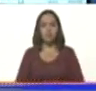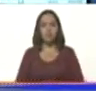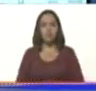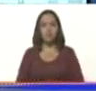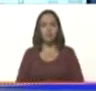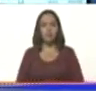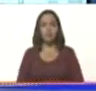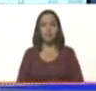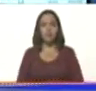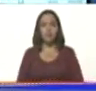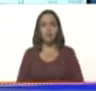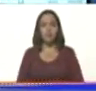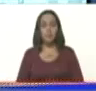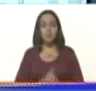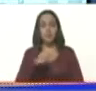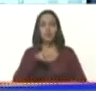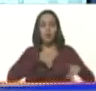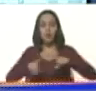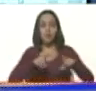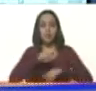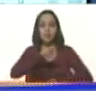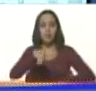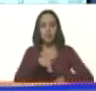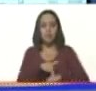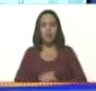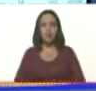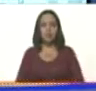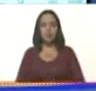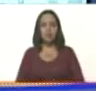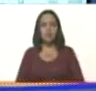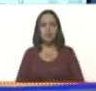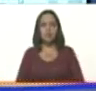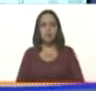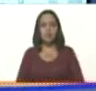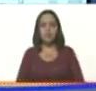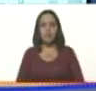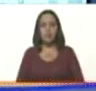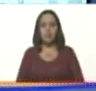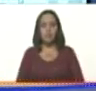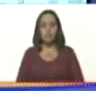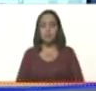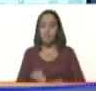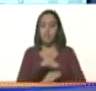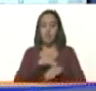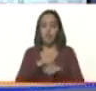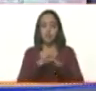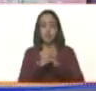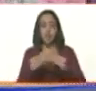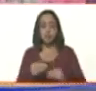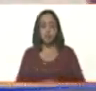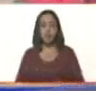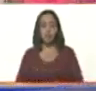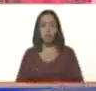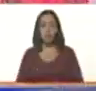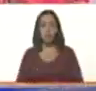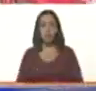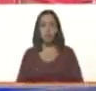Maldonado, coordinador nacional. Ministros, ministras, queridos